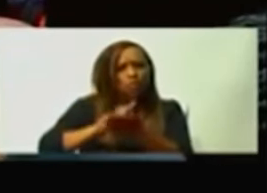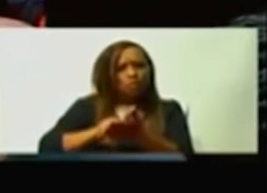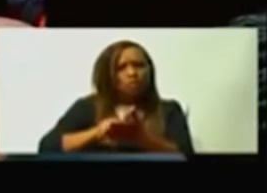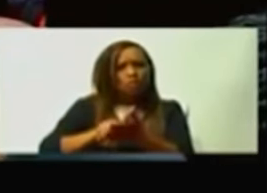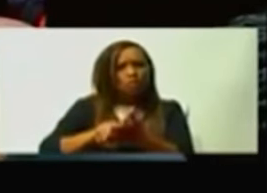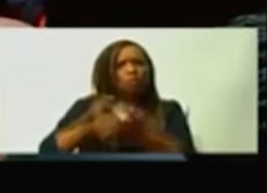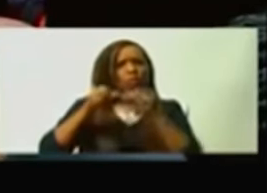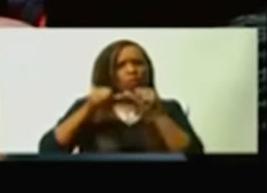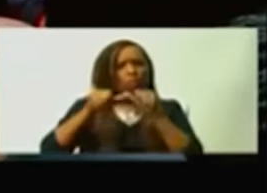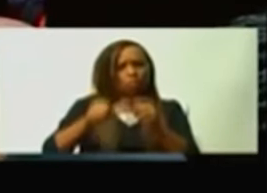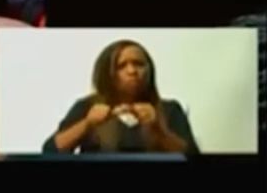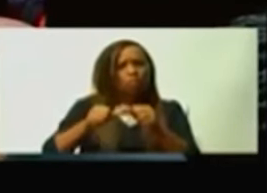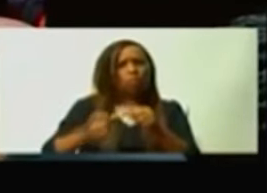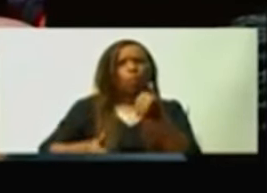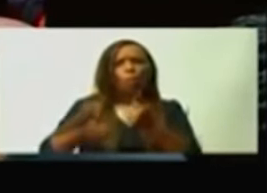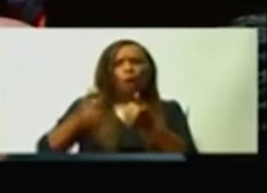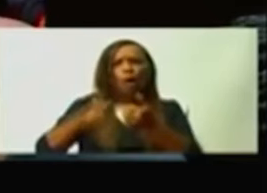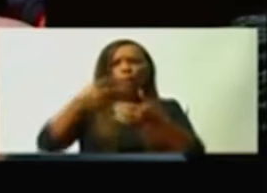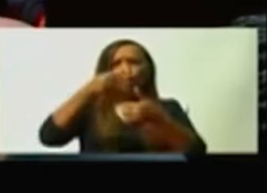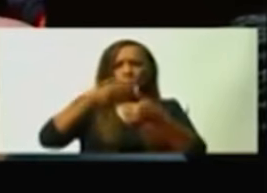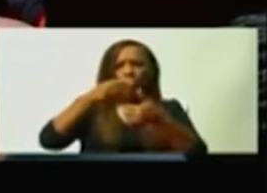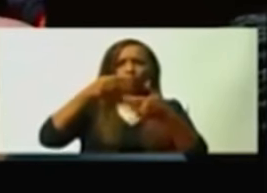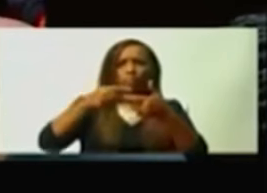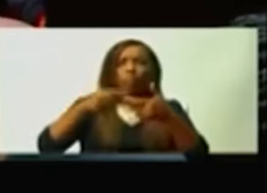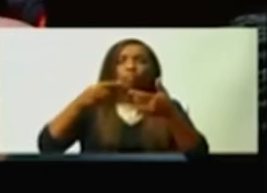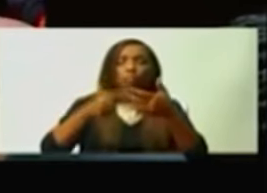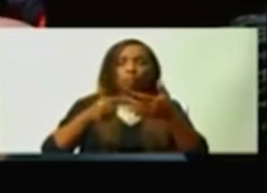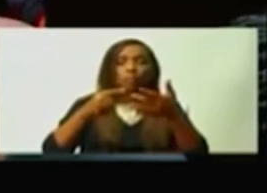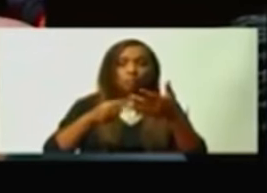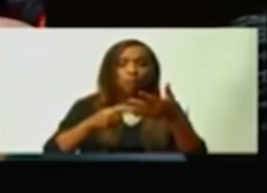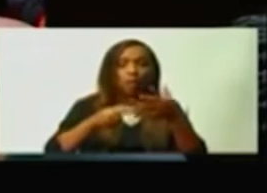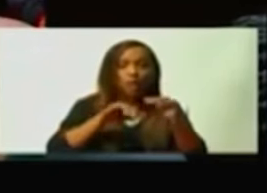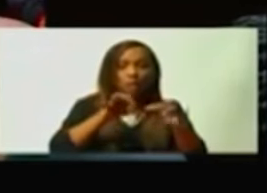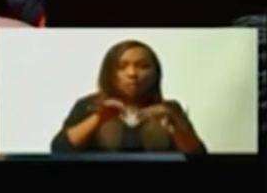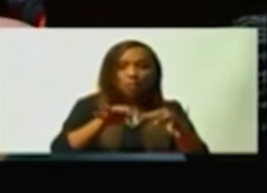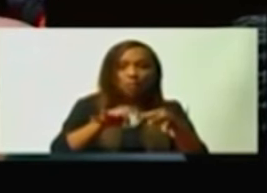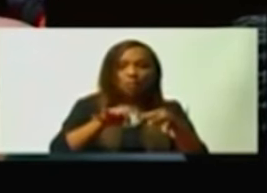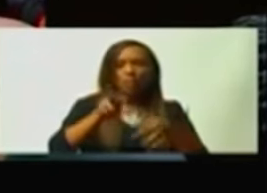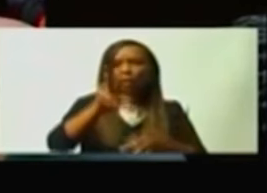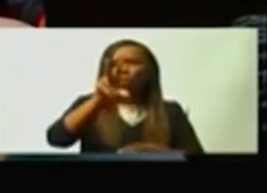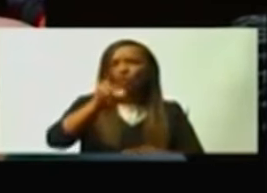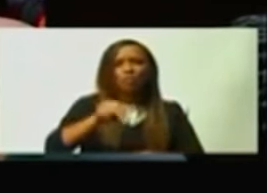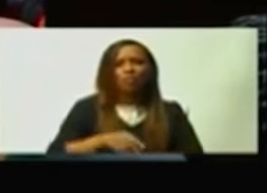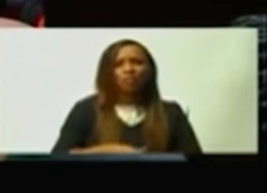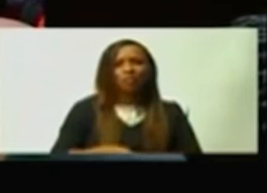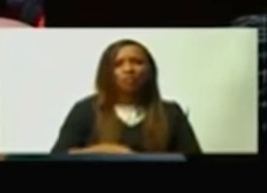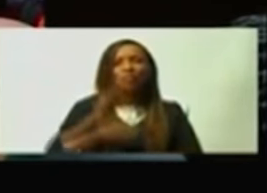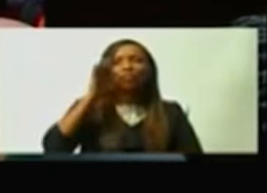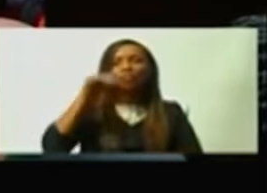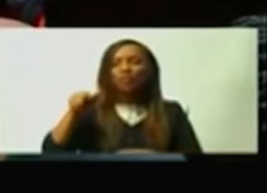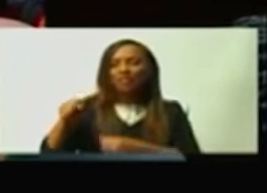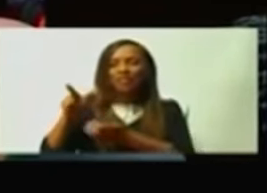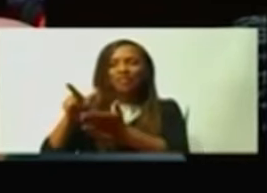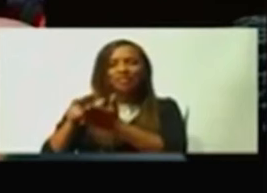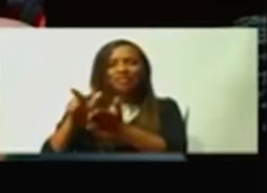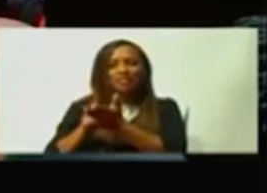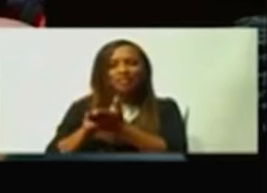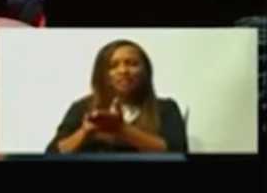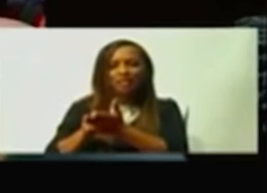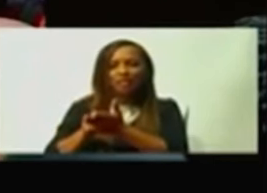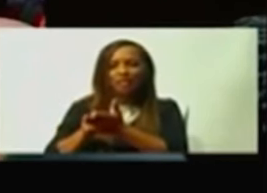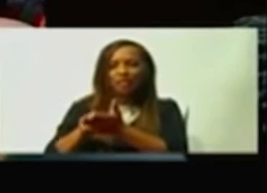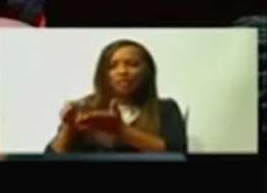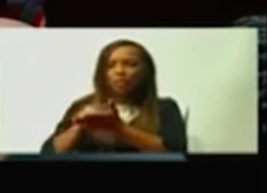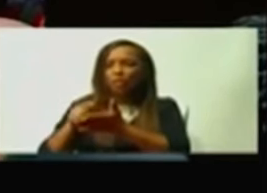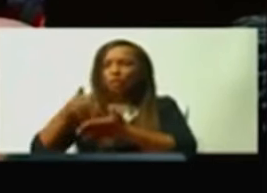poco aprobar un marco regulatorio de alguna manera a ciegas. No es la primera vez que en estos 3 años que tenemos aquí en el